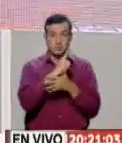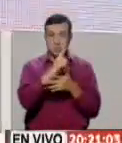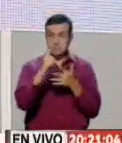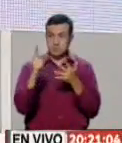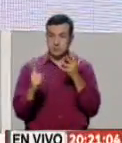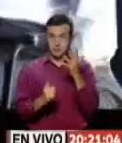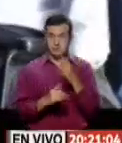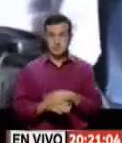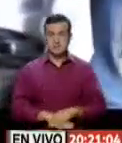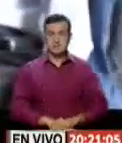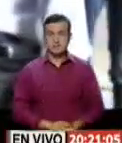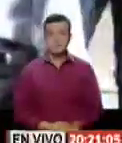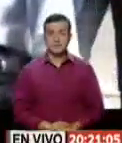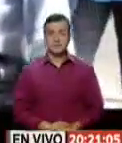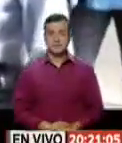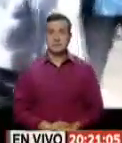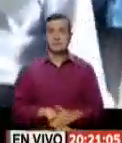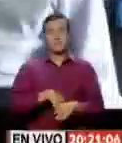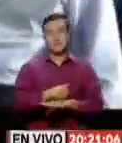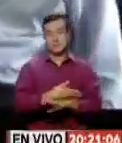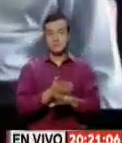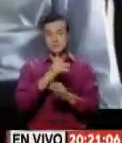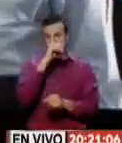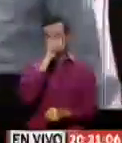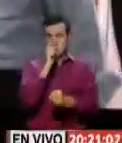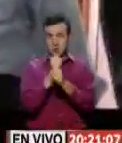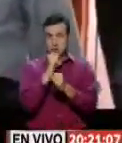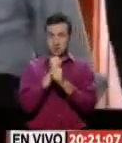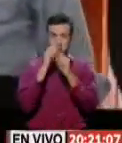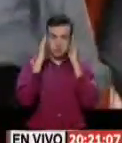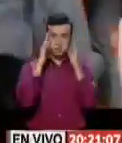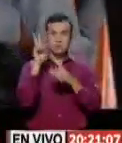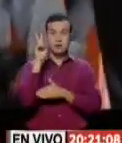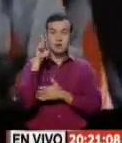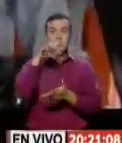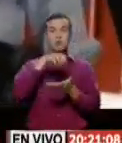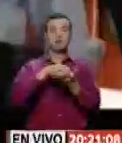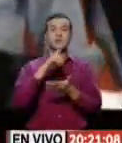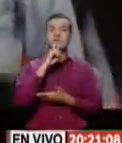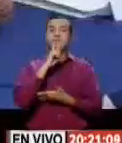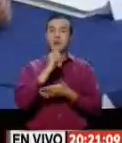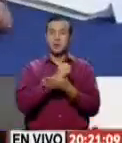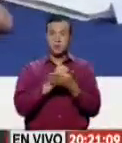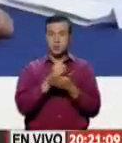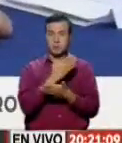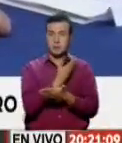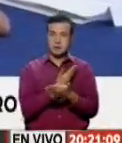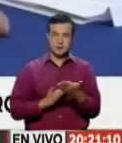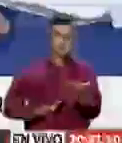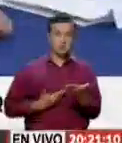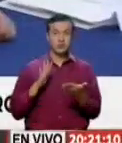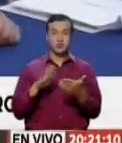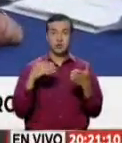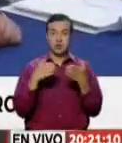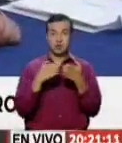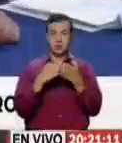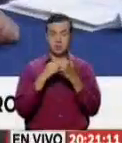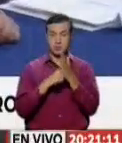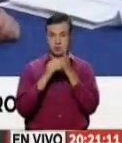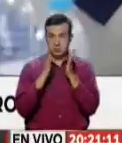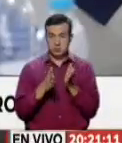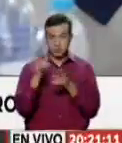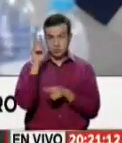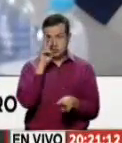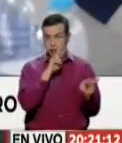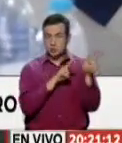sectorial. La jornada de trabajo se centró este viernes en la provincia de El Oro. El jefe de Estado y su equipo de ministros analizaron